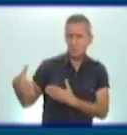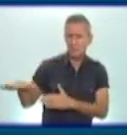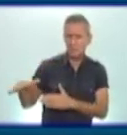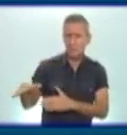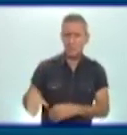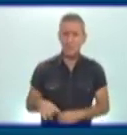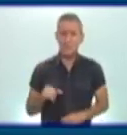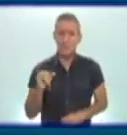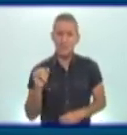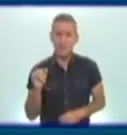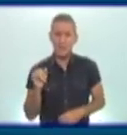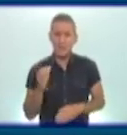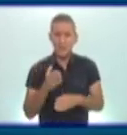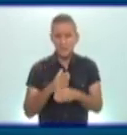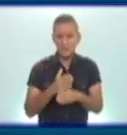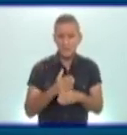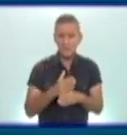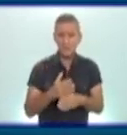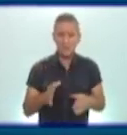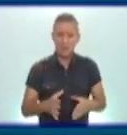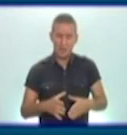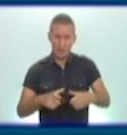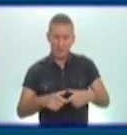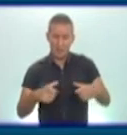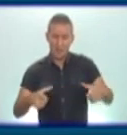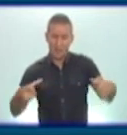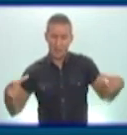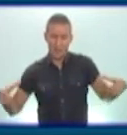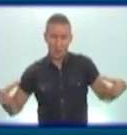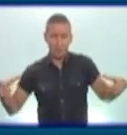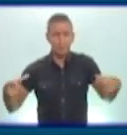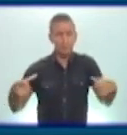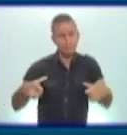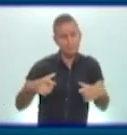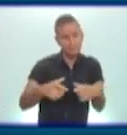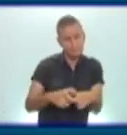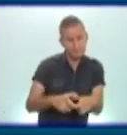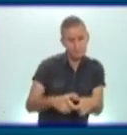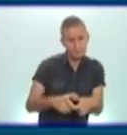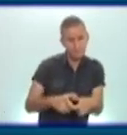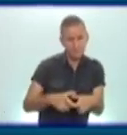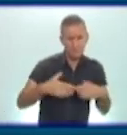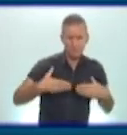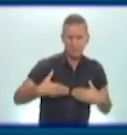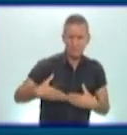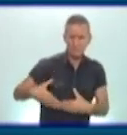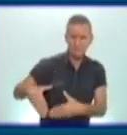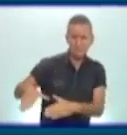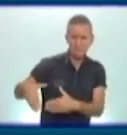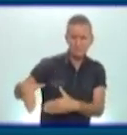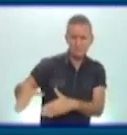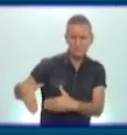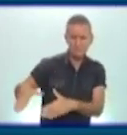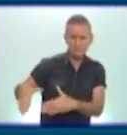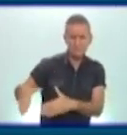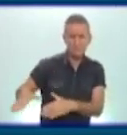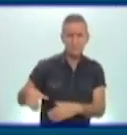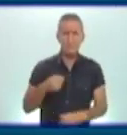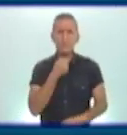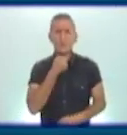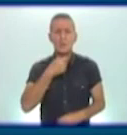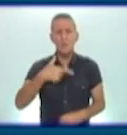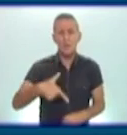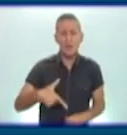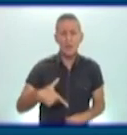indican aumento, disminución y desprecio. Tenemos acá los ejemplos de